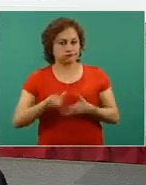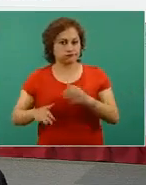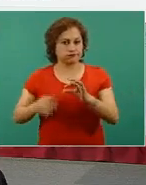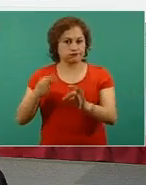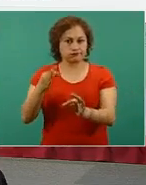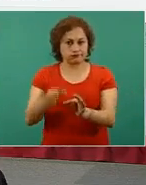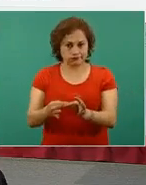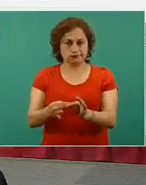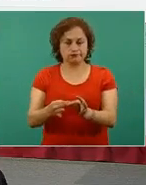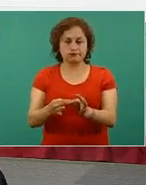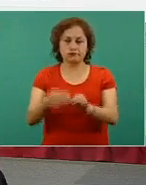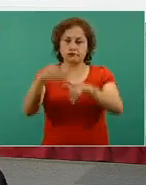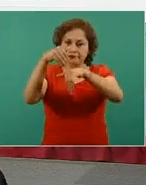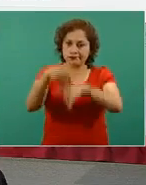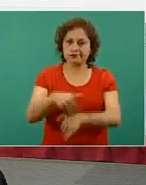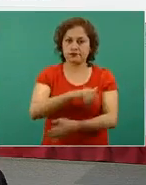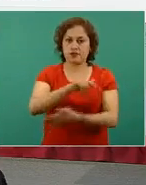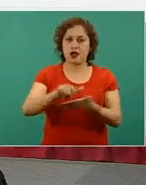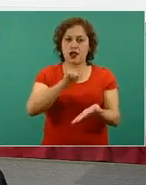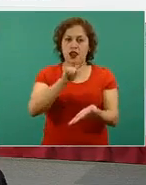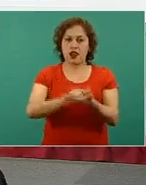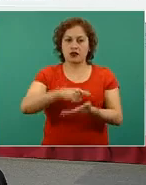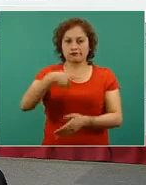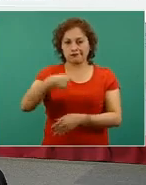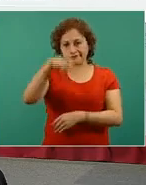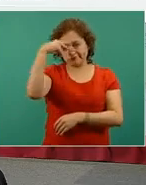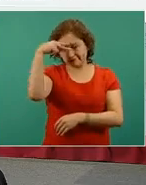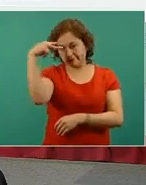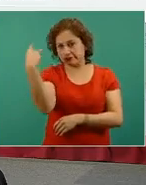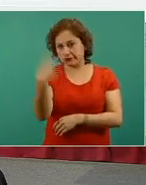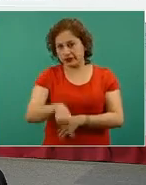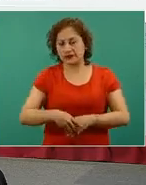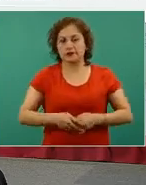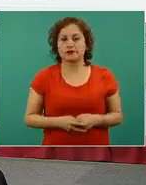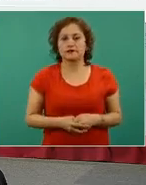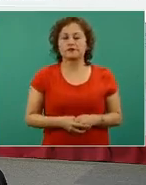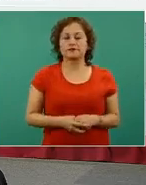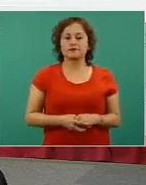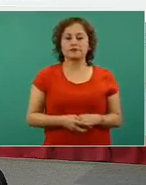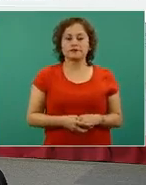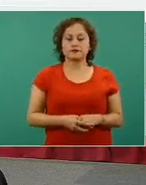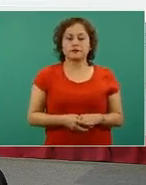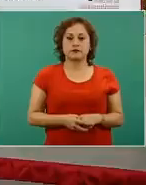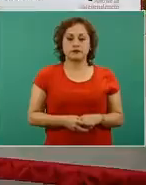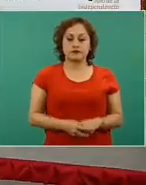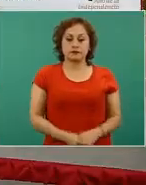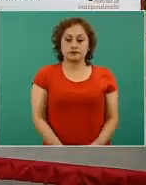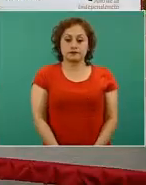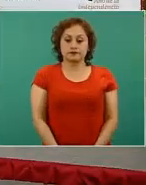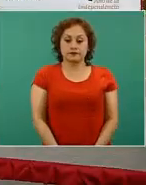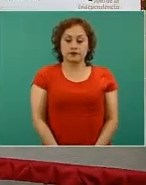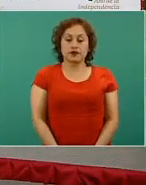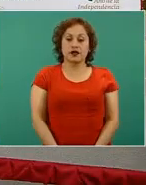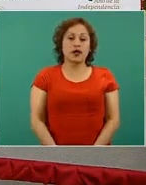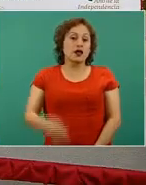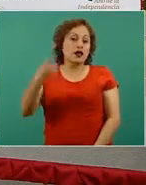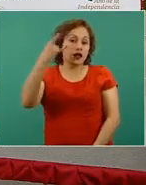y cumpliendo la normatividad nacional para que llegue en buenas condiciones. Campeche.